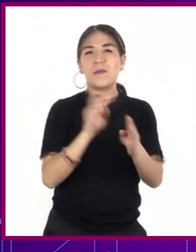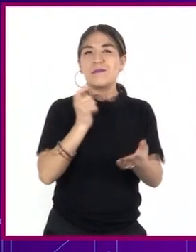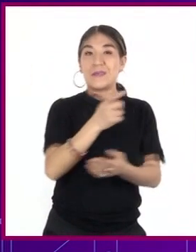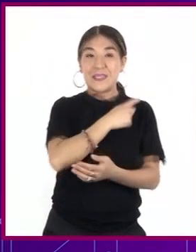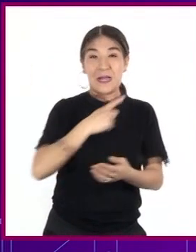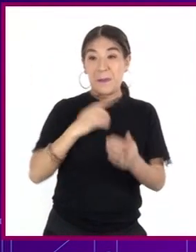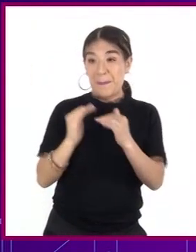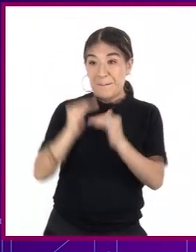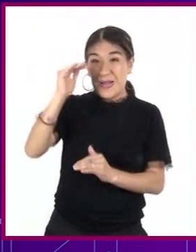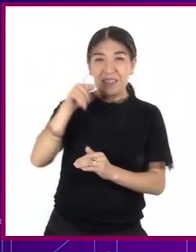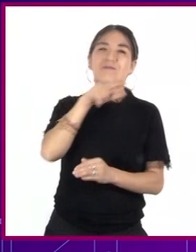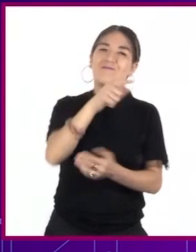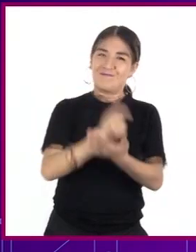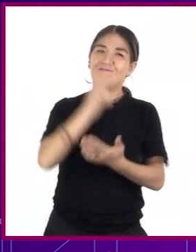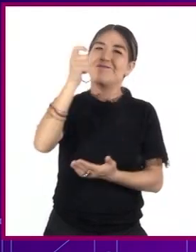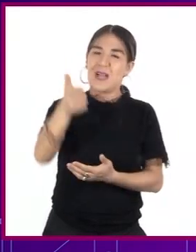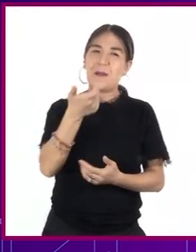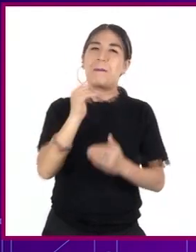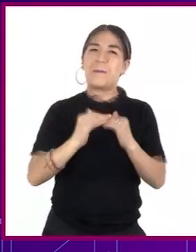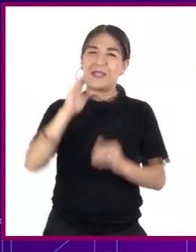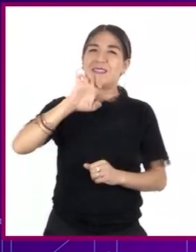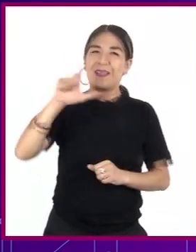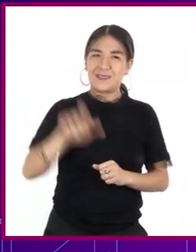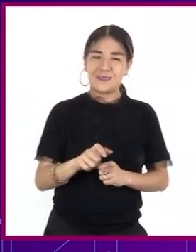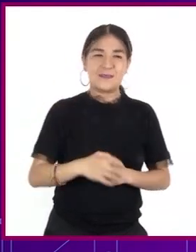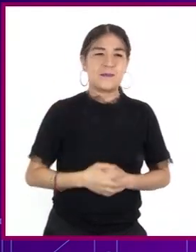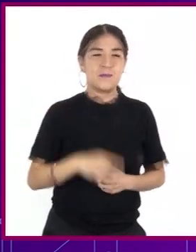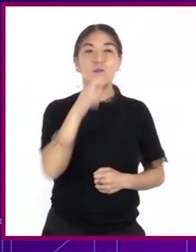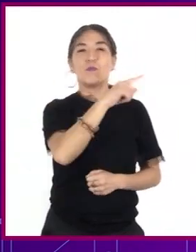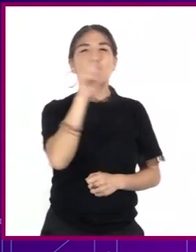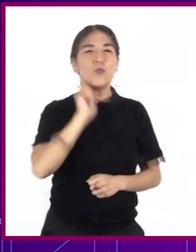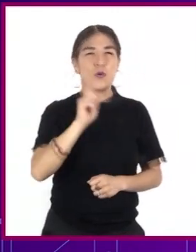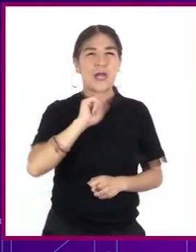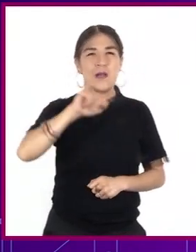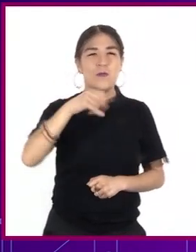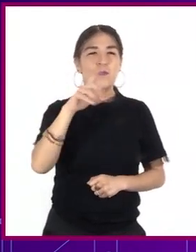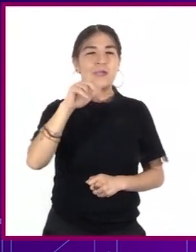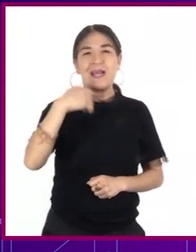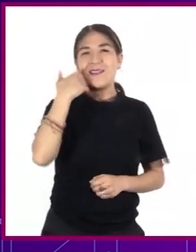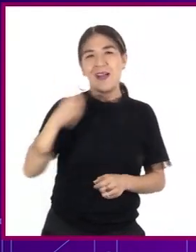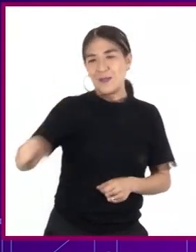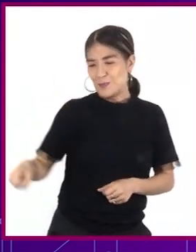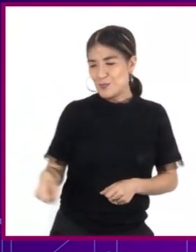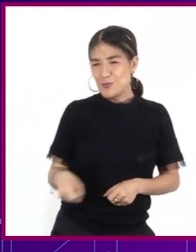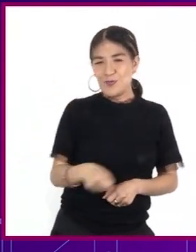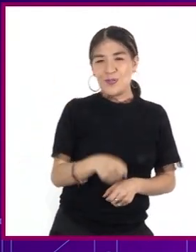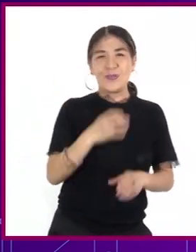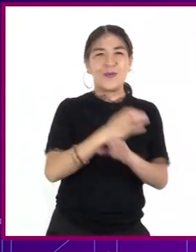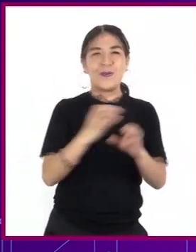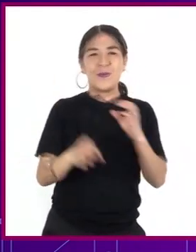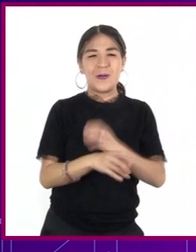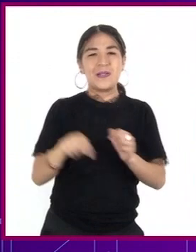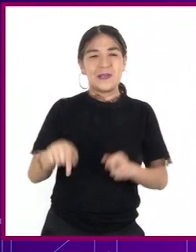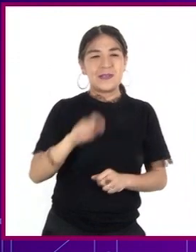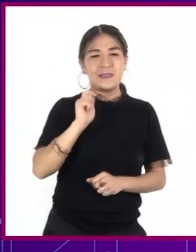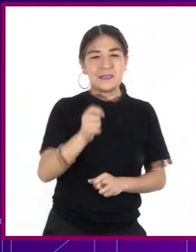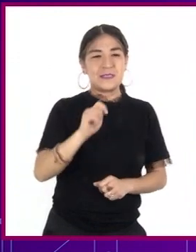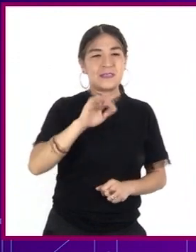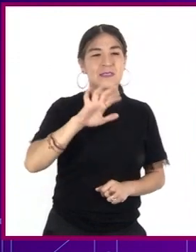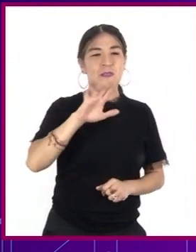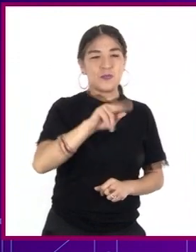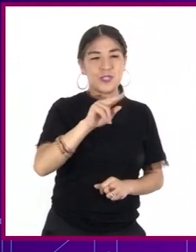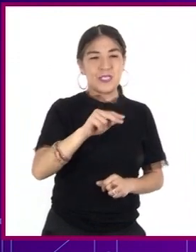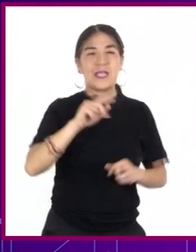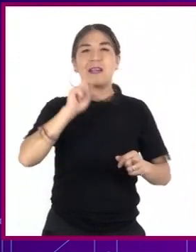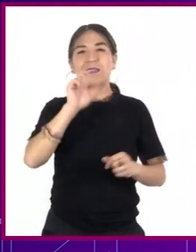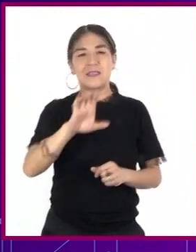extra. Julia quiere llevar con ella una maleta de 80 centímetros de largo, 52 centímetros de ancho